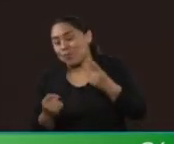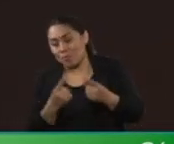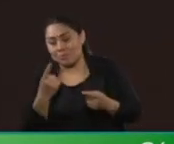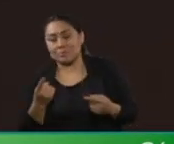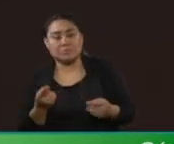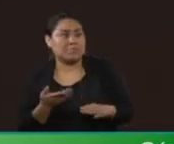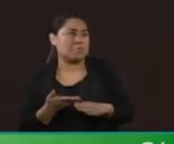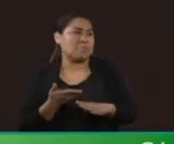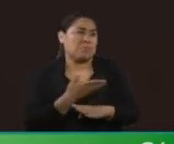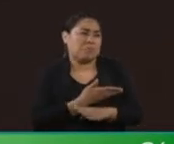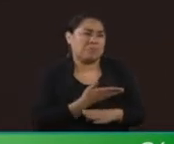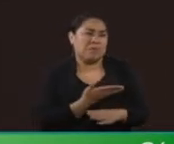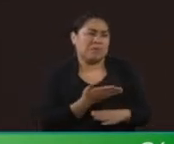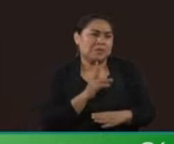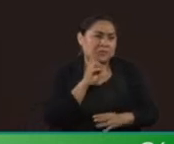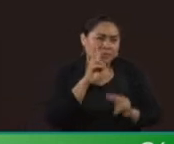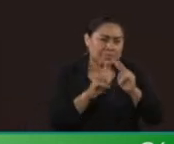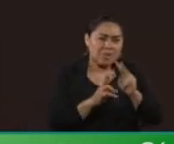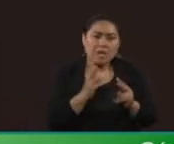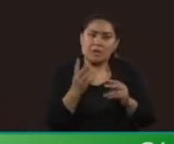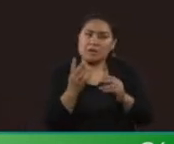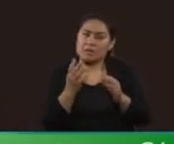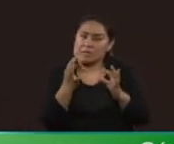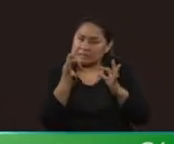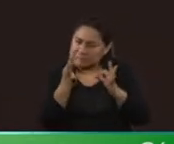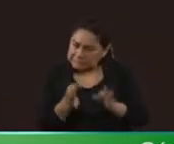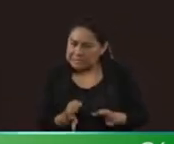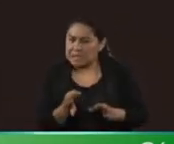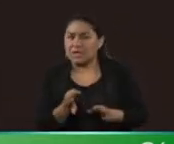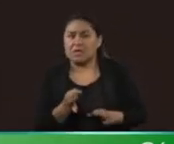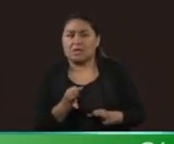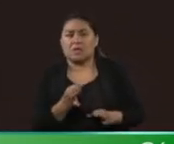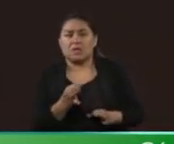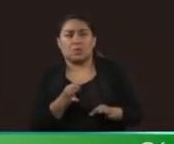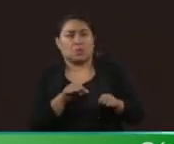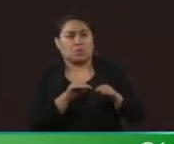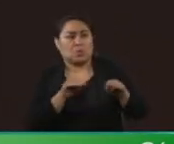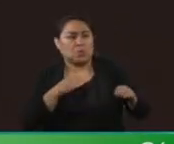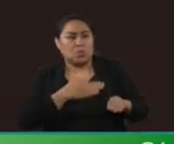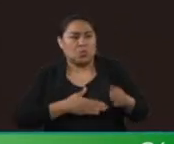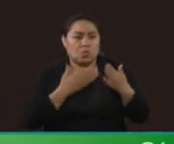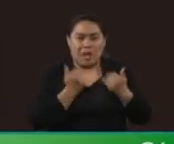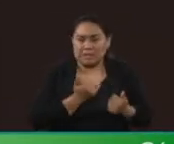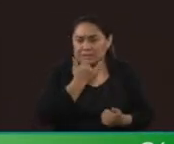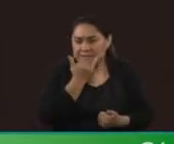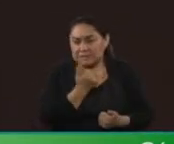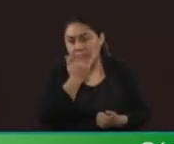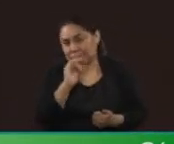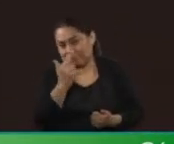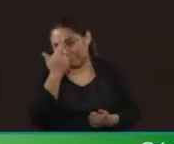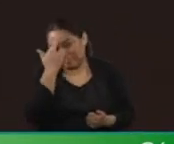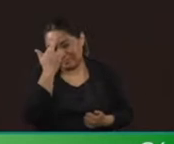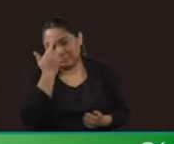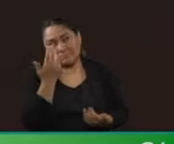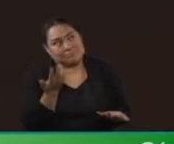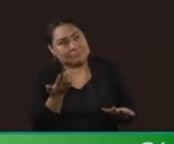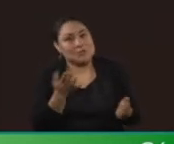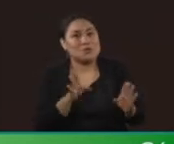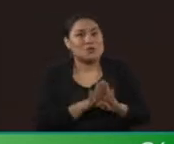en una pseudodemocracia o para citar a Vargas diosa en La dictadura